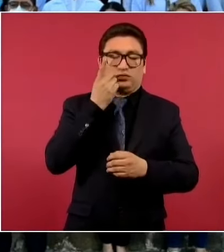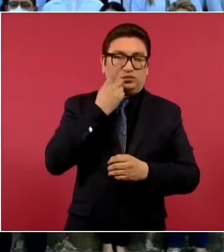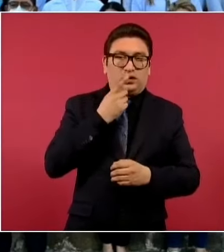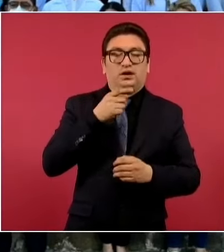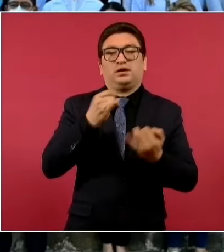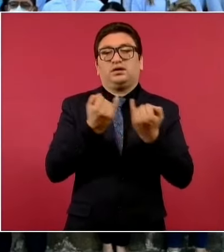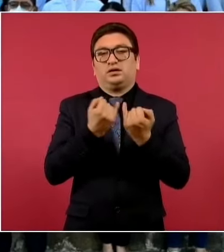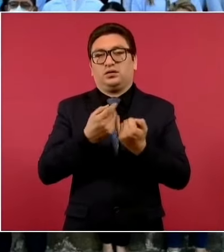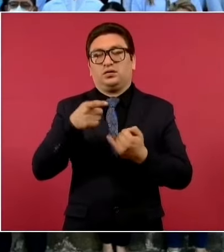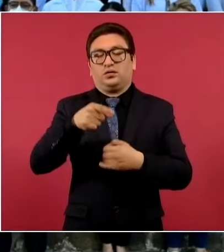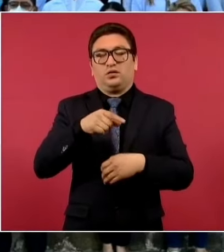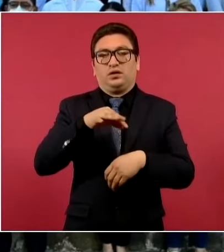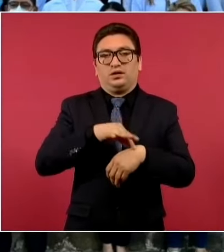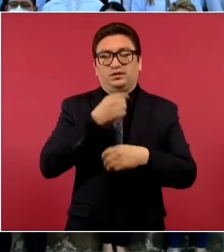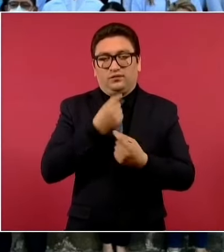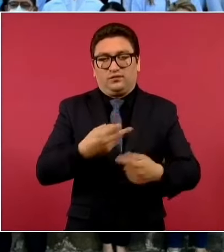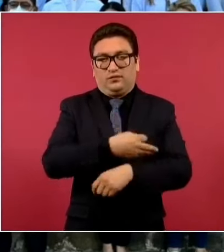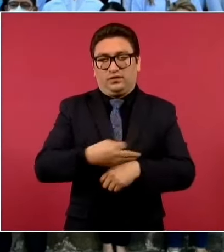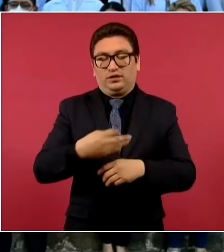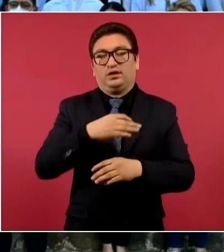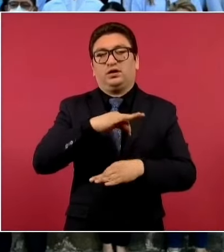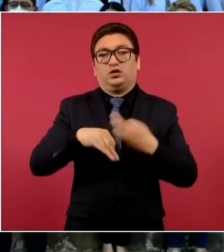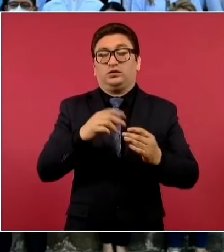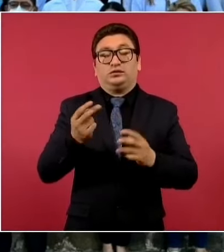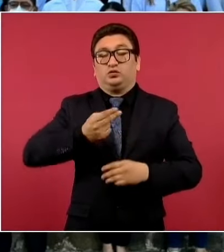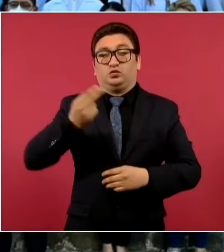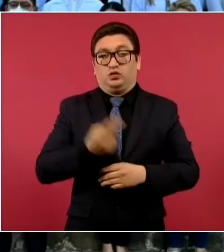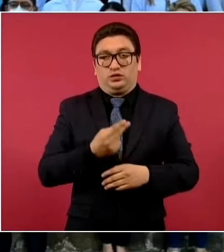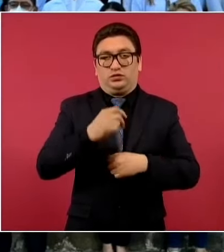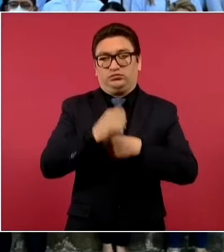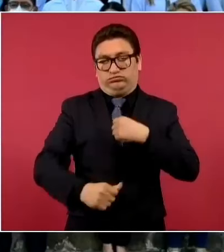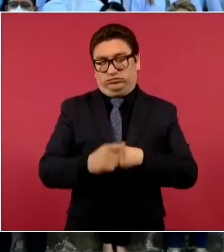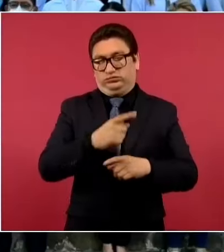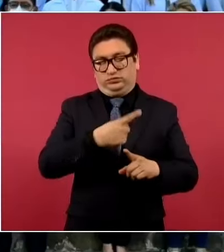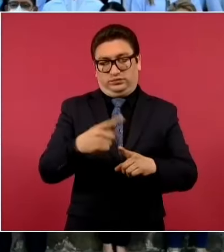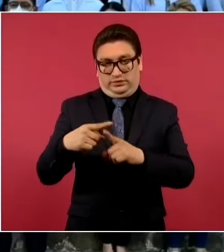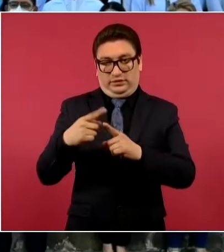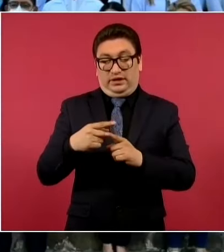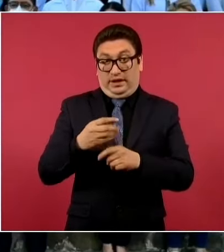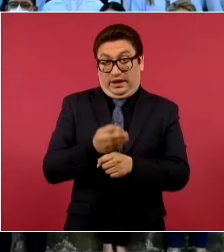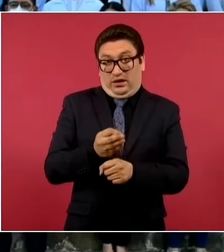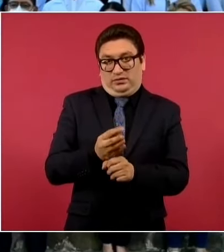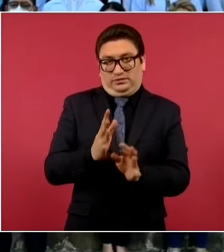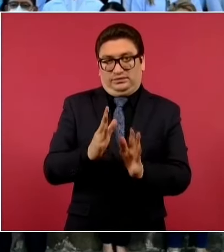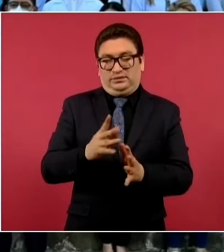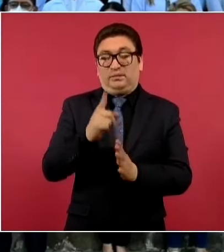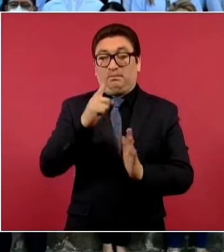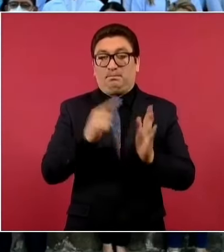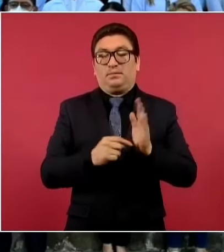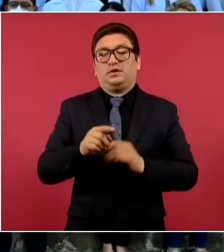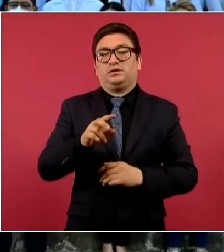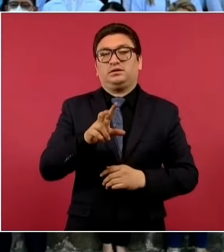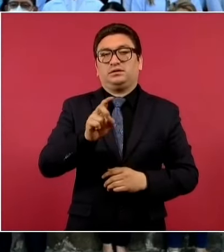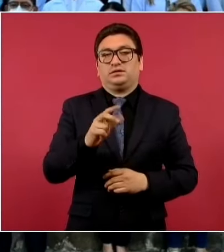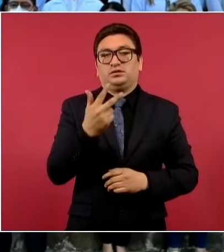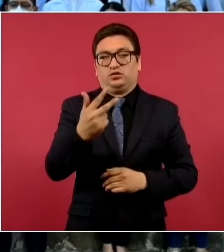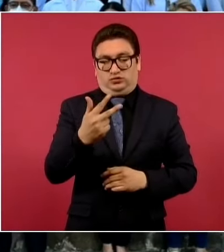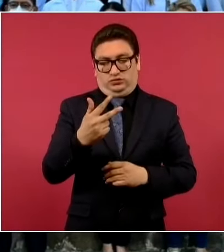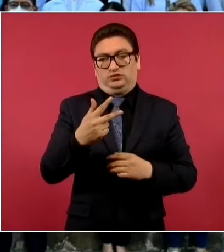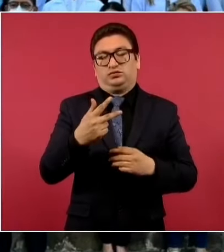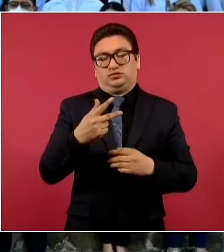familiar, urgencias y cirugía. Aquí tenemos ya, mientras hablamos, tenemos a 1,038